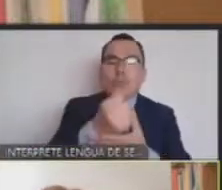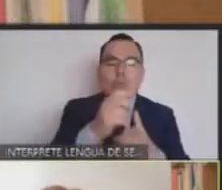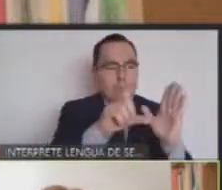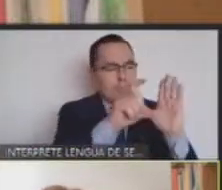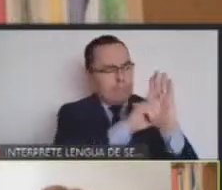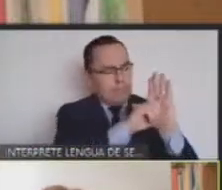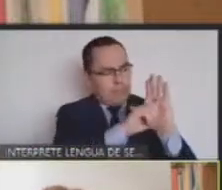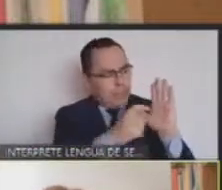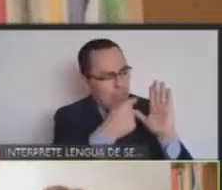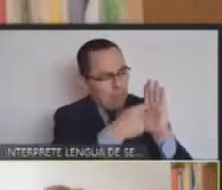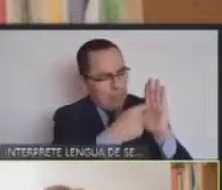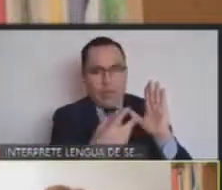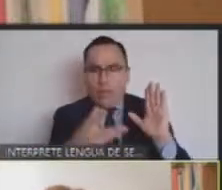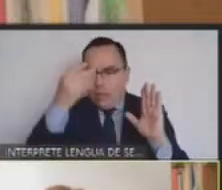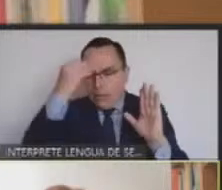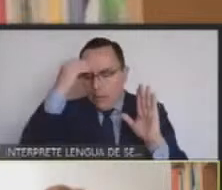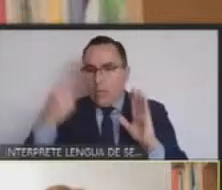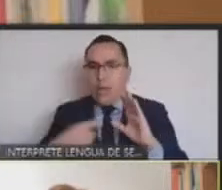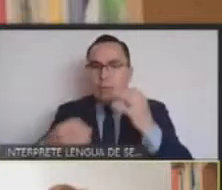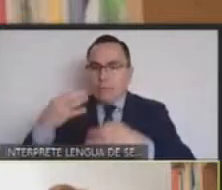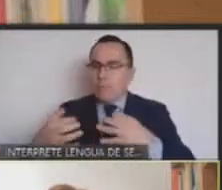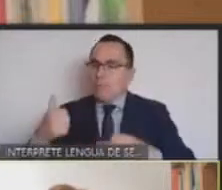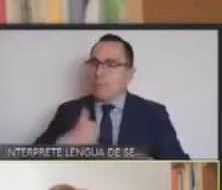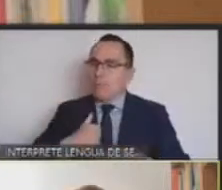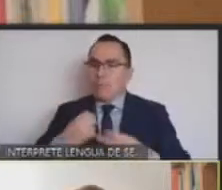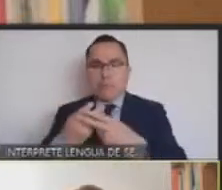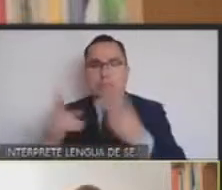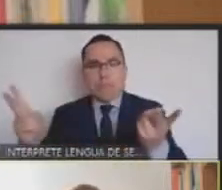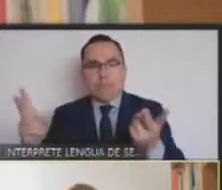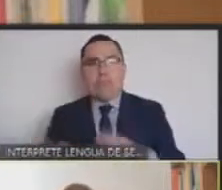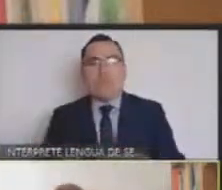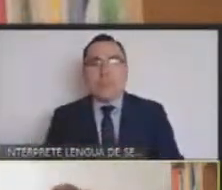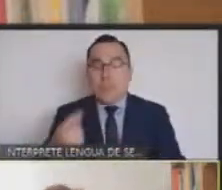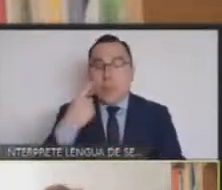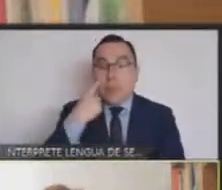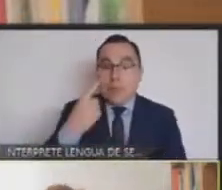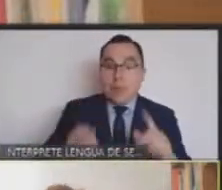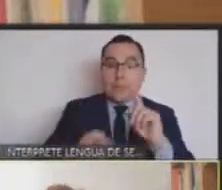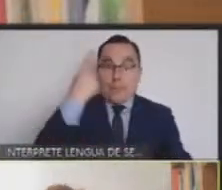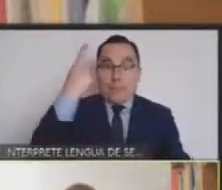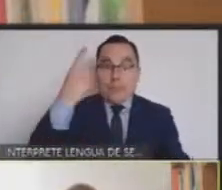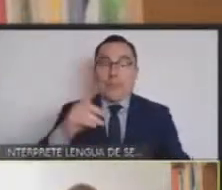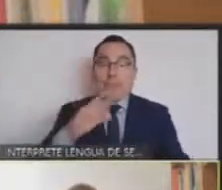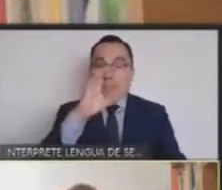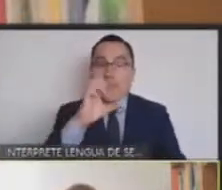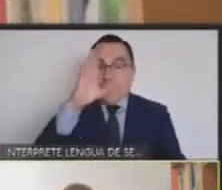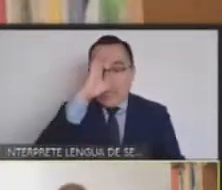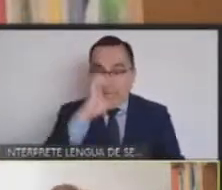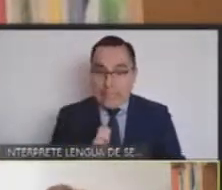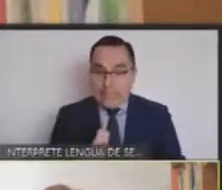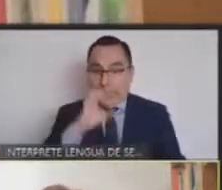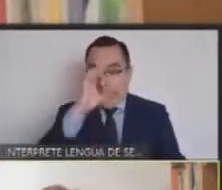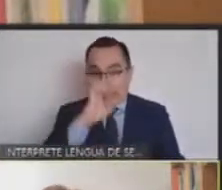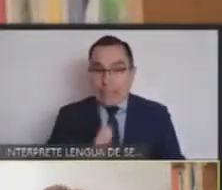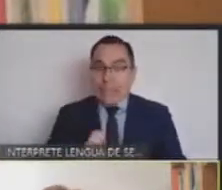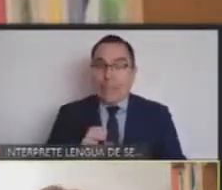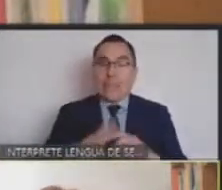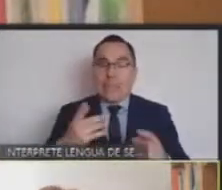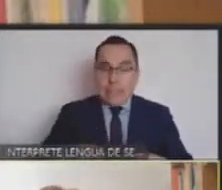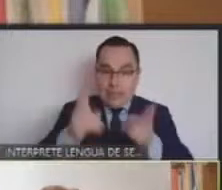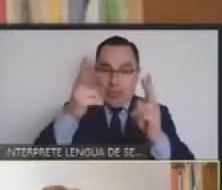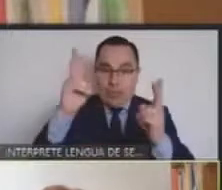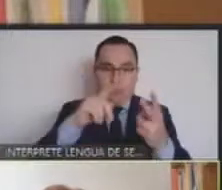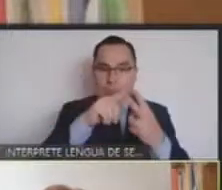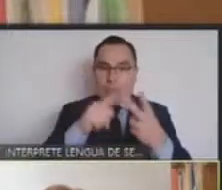funciones públicas. Lo primero que tenemos que reconocer es que la ética y el derecho han presentado hasta hace